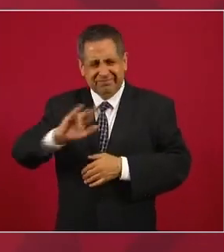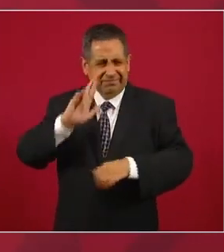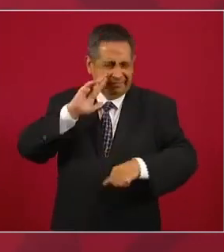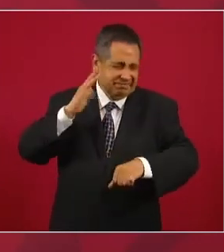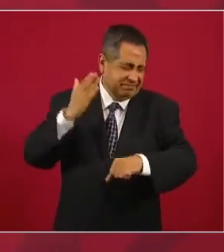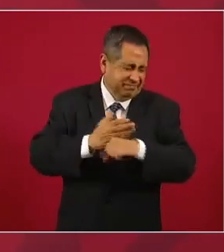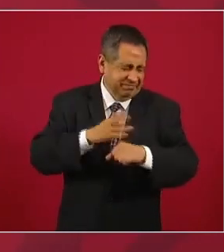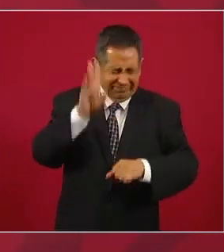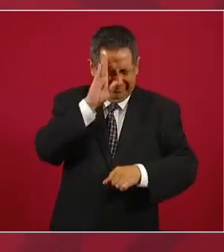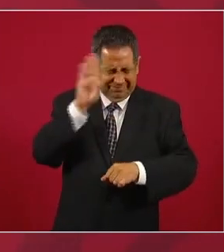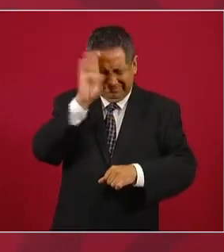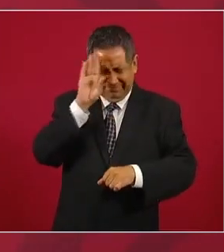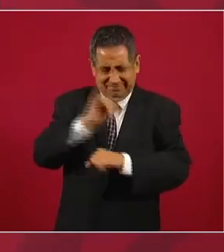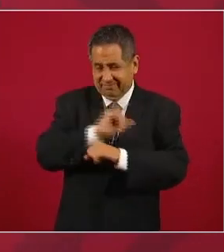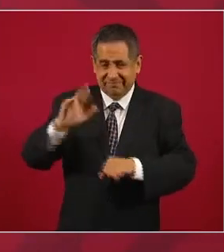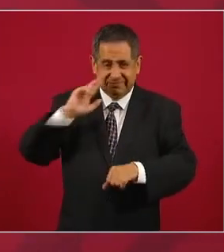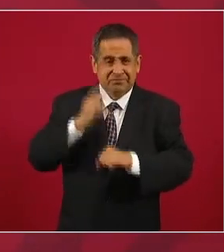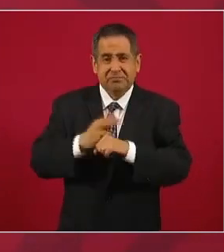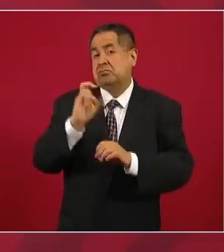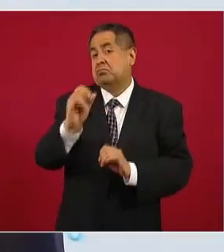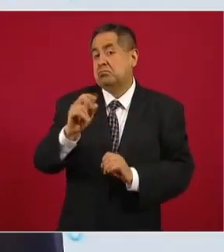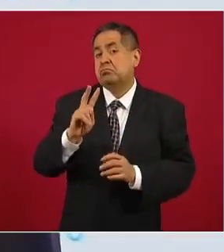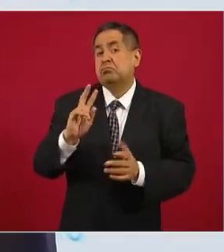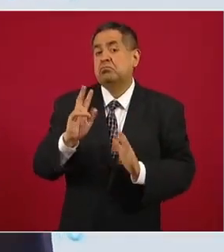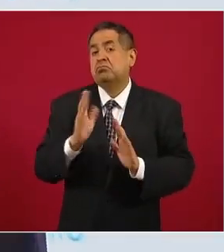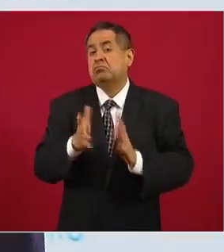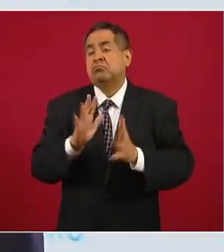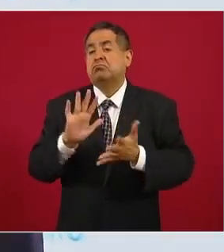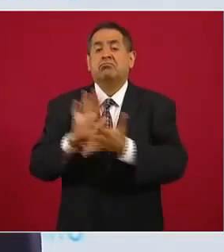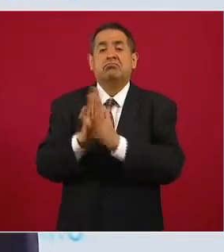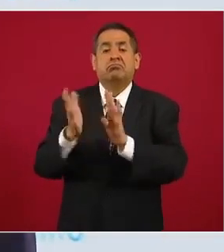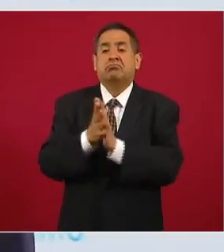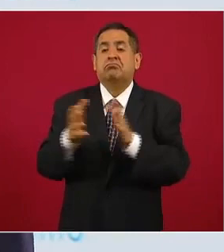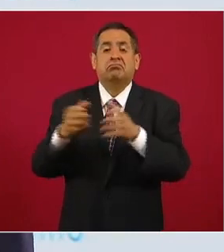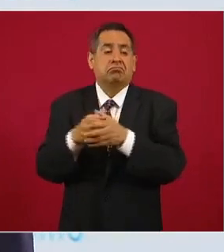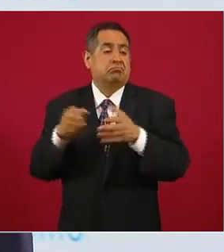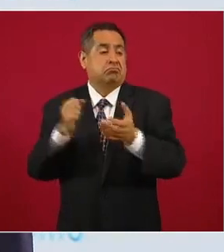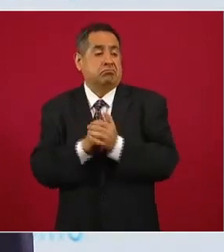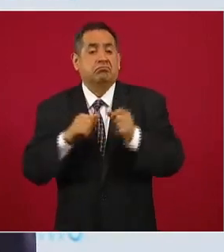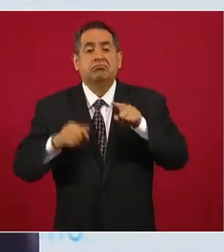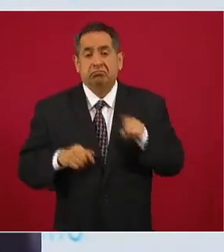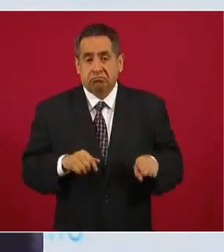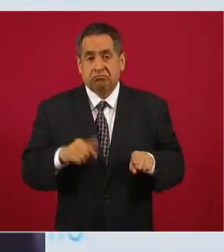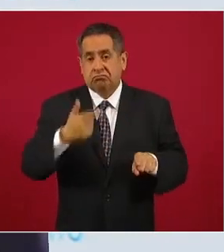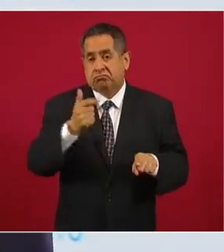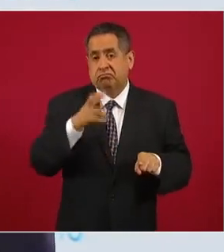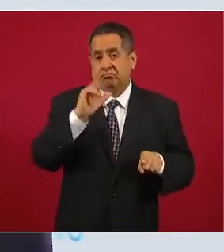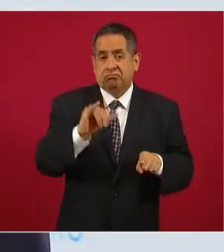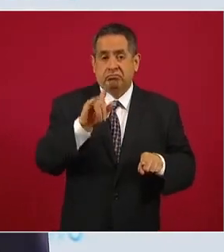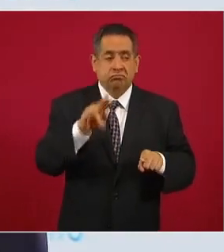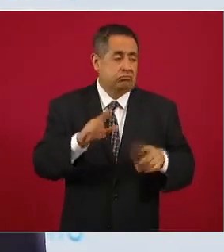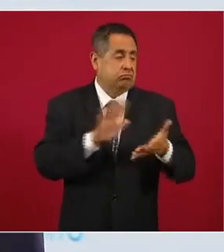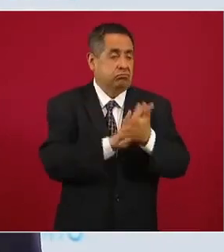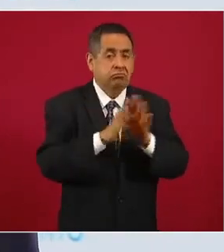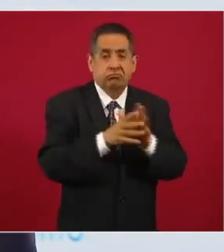irresponsabilidad o de complicidad activa o pasiva con la